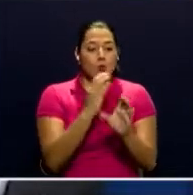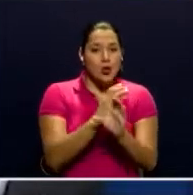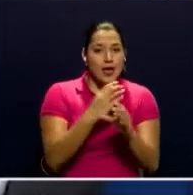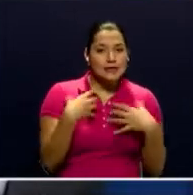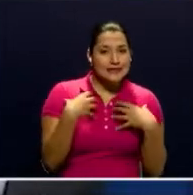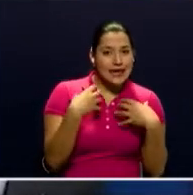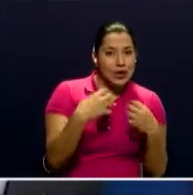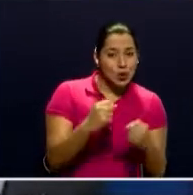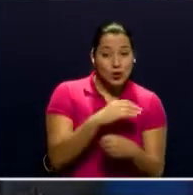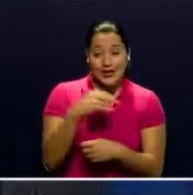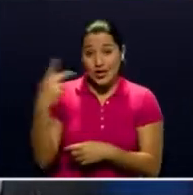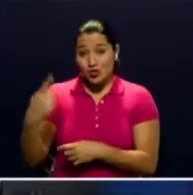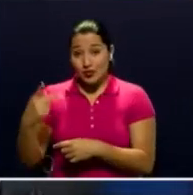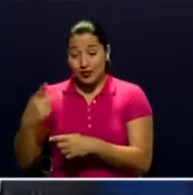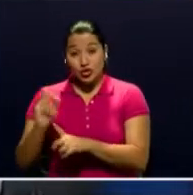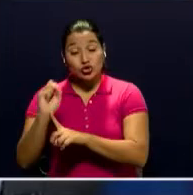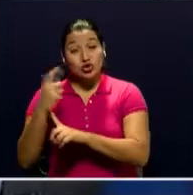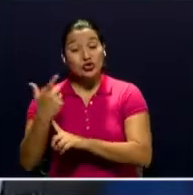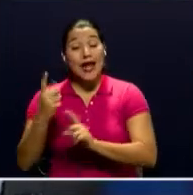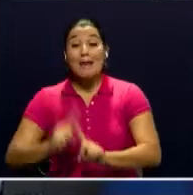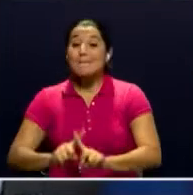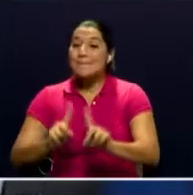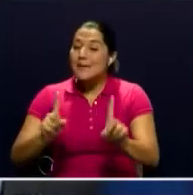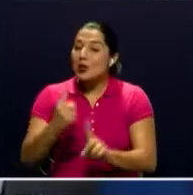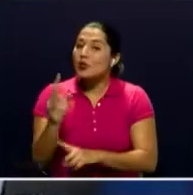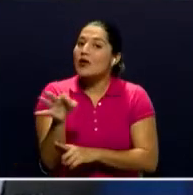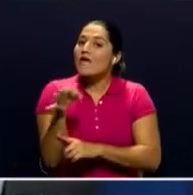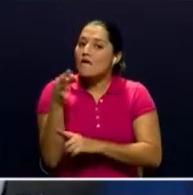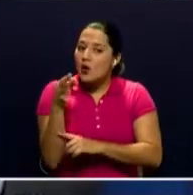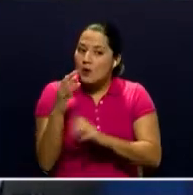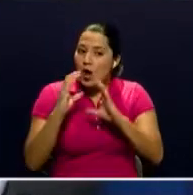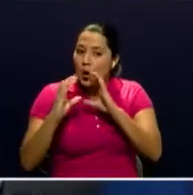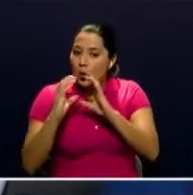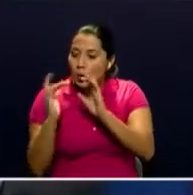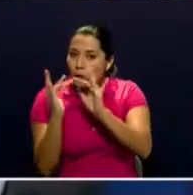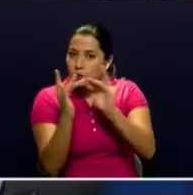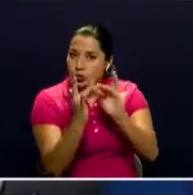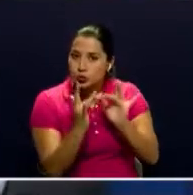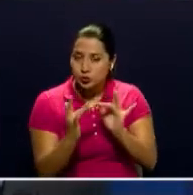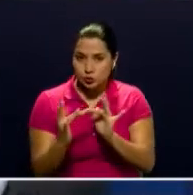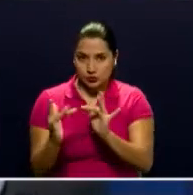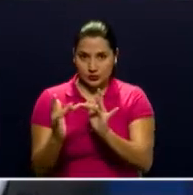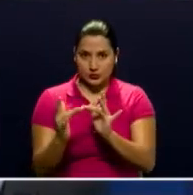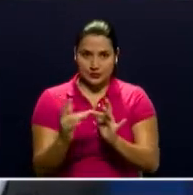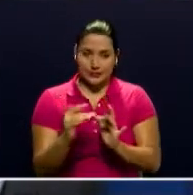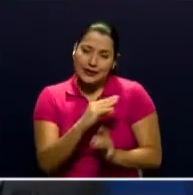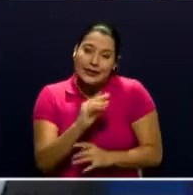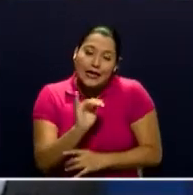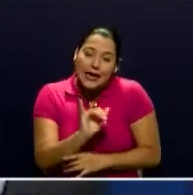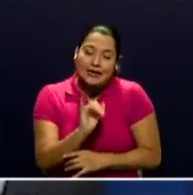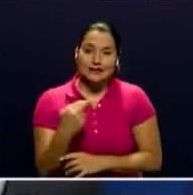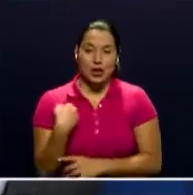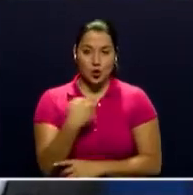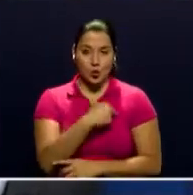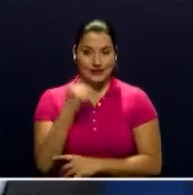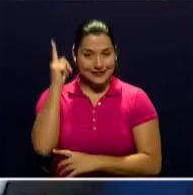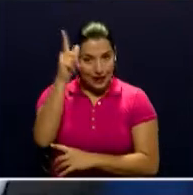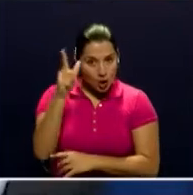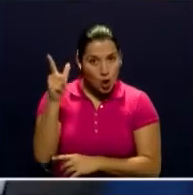riesgo social de una forma articulada. Y esa es mucha la lógica detrás de